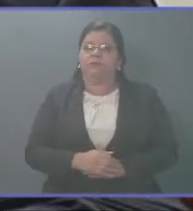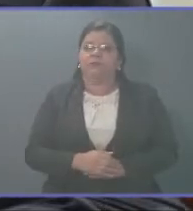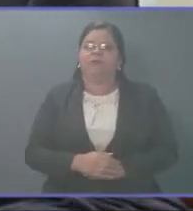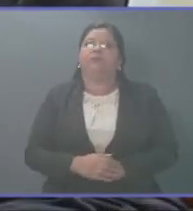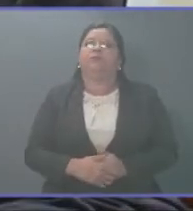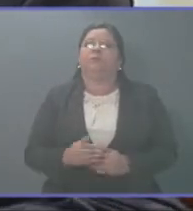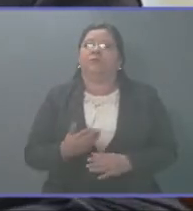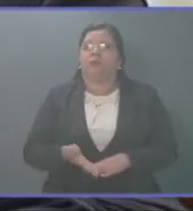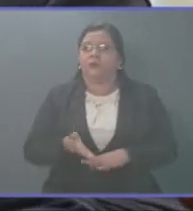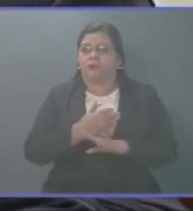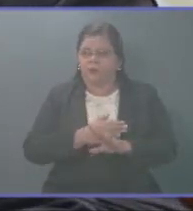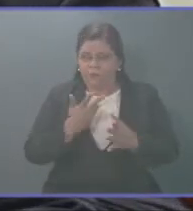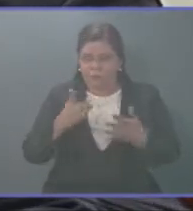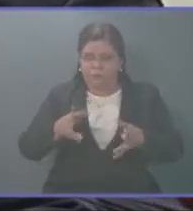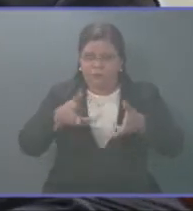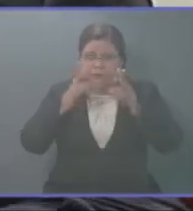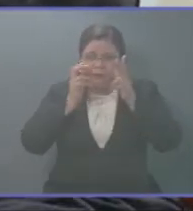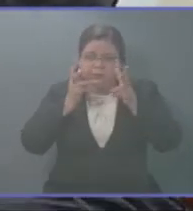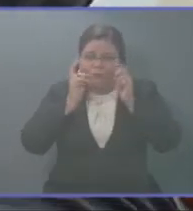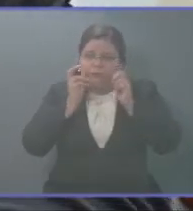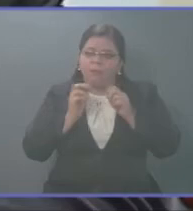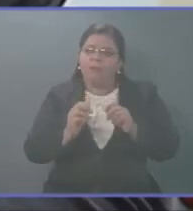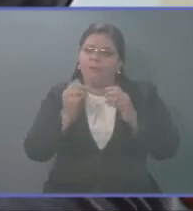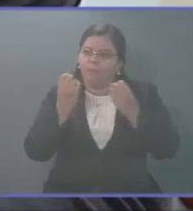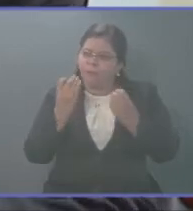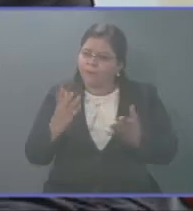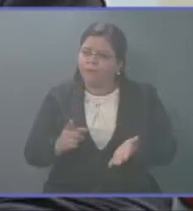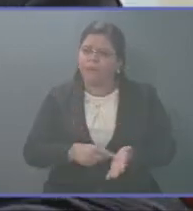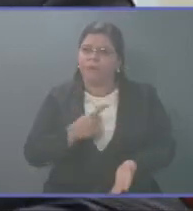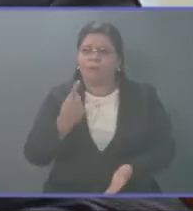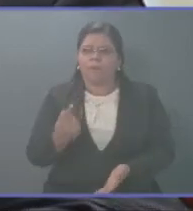Hemos escuchado en reiteradas ocasiones